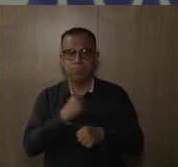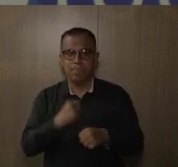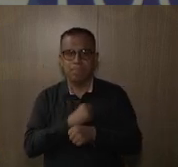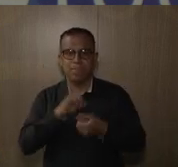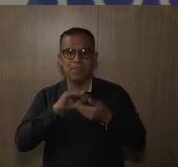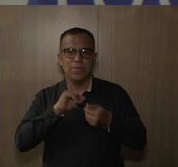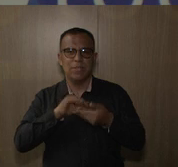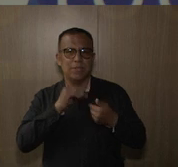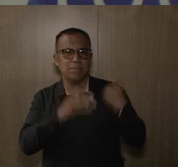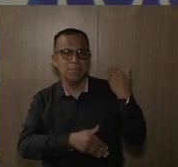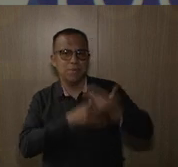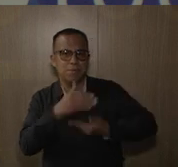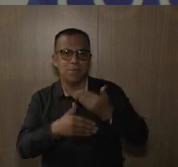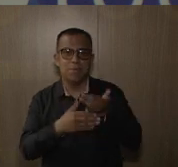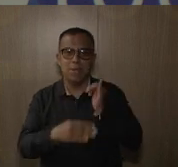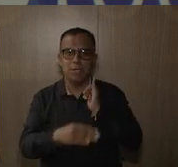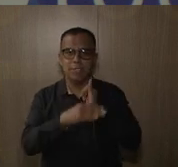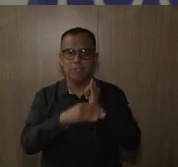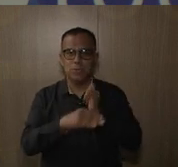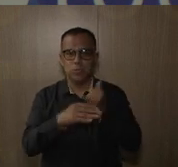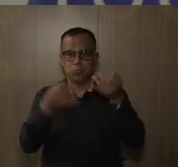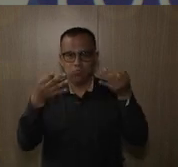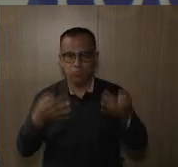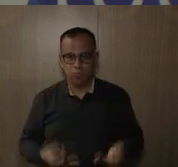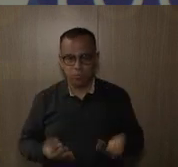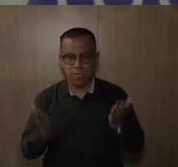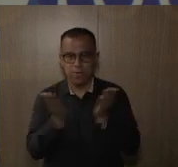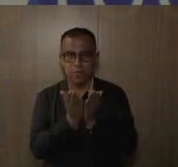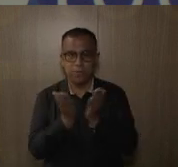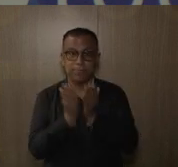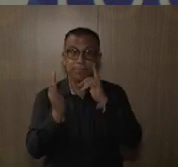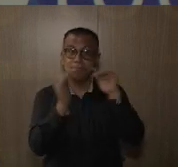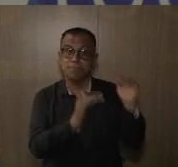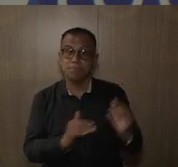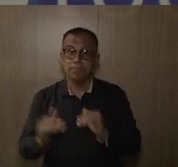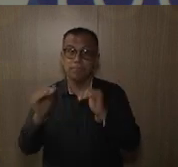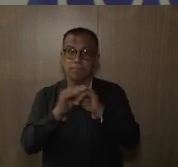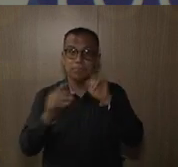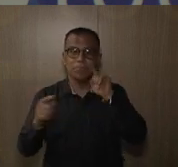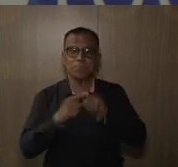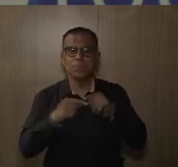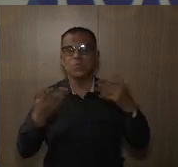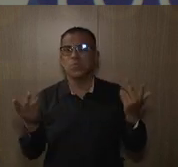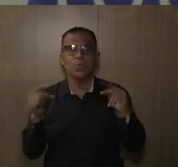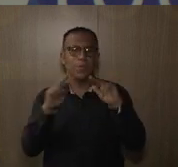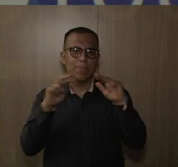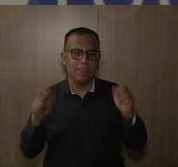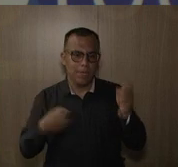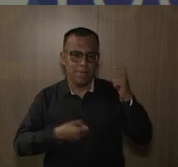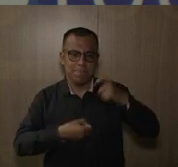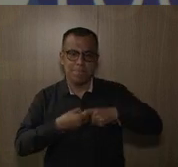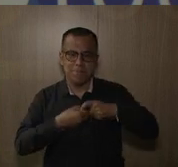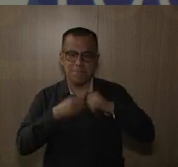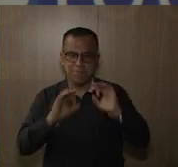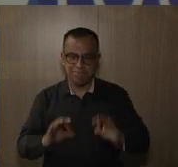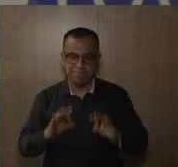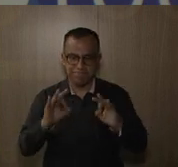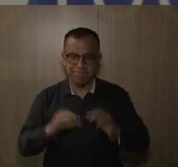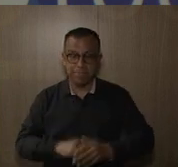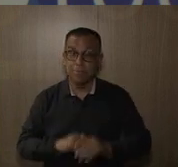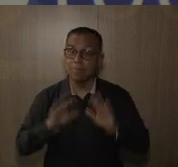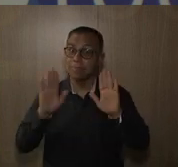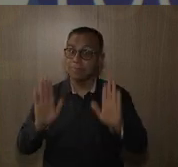que llevan a cabo las instituciones de educación superior para alcanzar sus objetivos en cuanto a registro calificado.